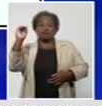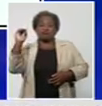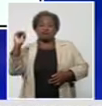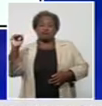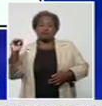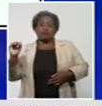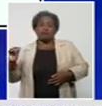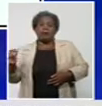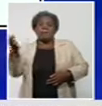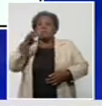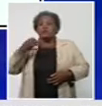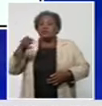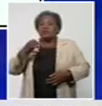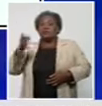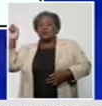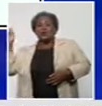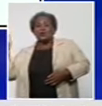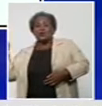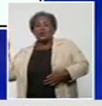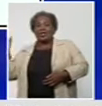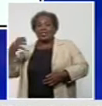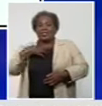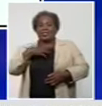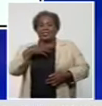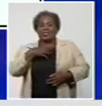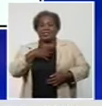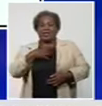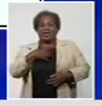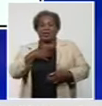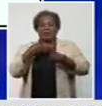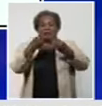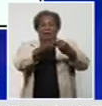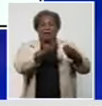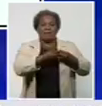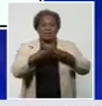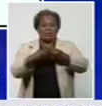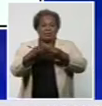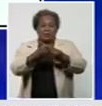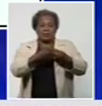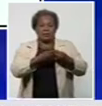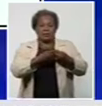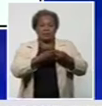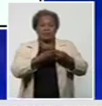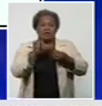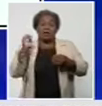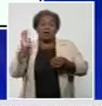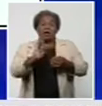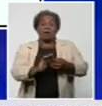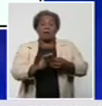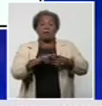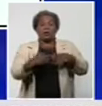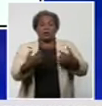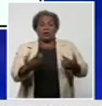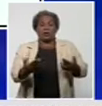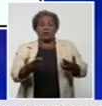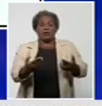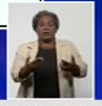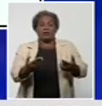todos los municipios que han tenido transmisión. Y lo trajimos porque